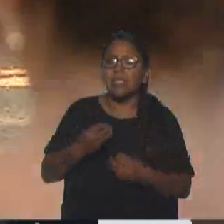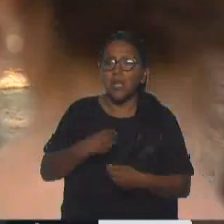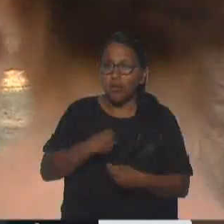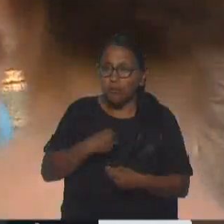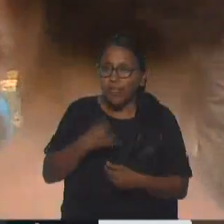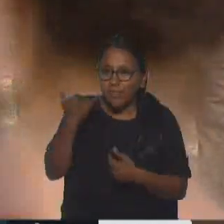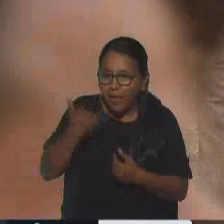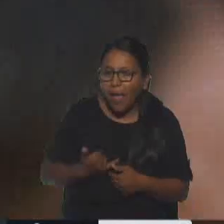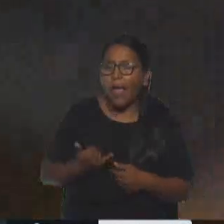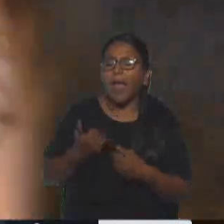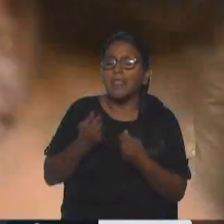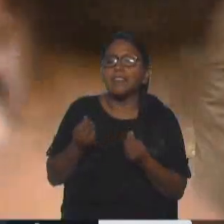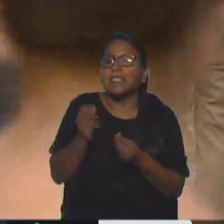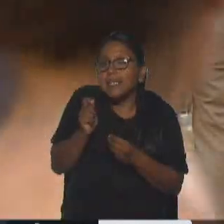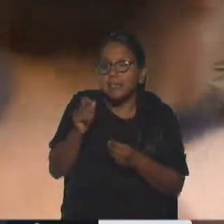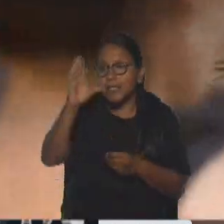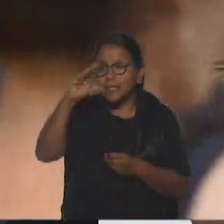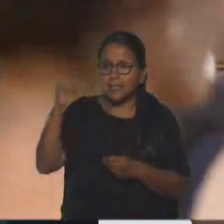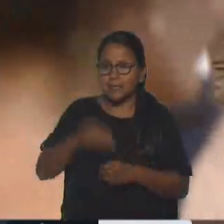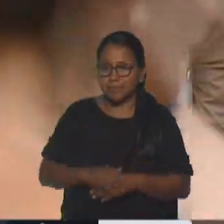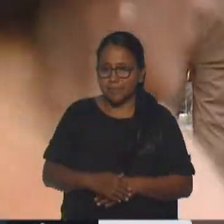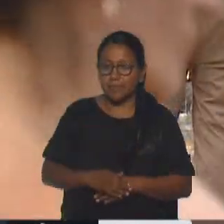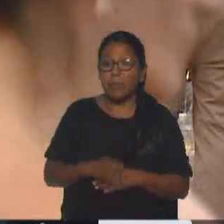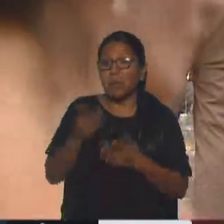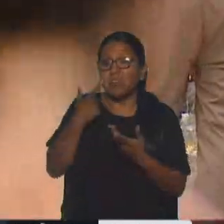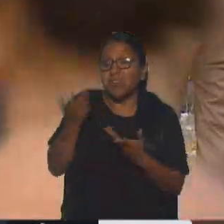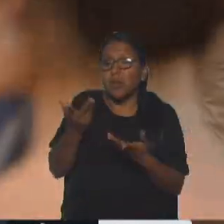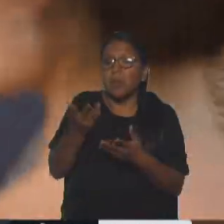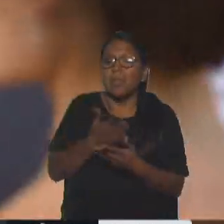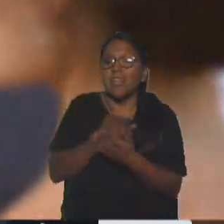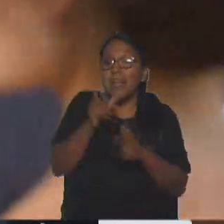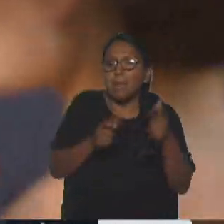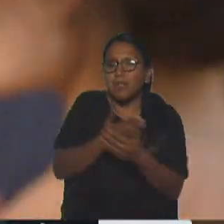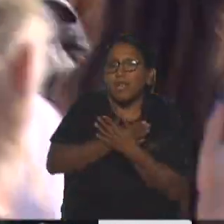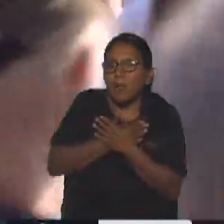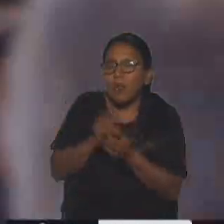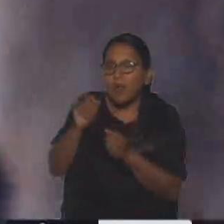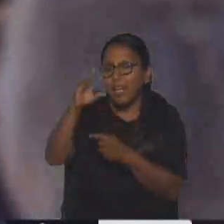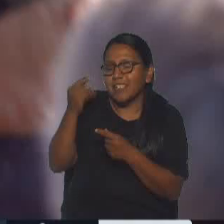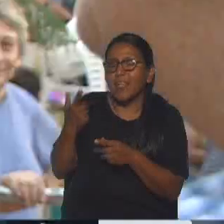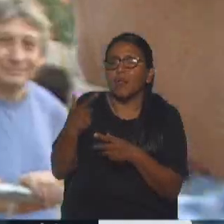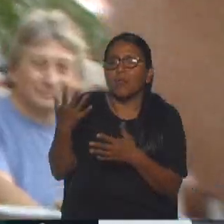confianza a gran parte del pueblo argentino es Cristina. Por eso nadie le puede sacar ese amor que tiene el pueblo argentino con ella.